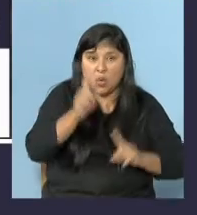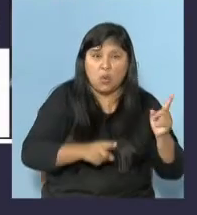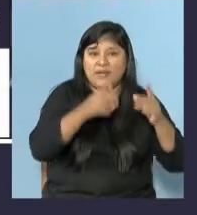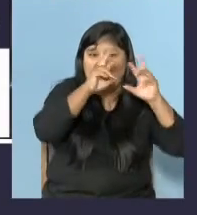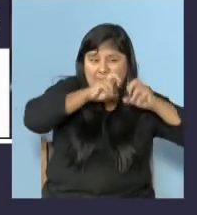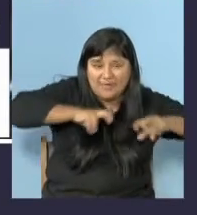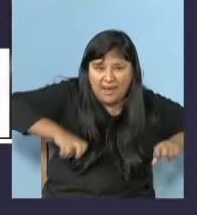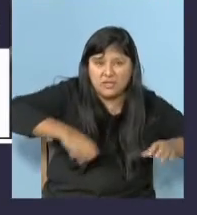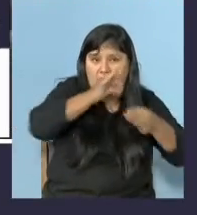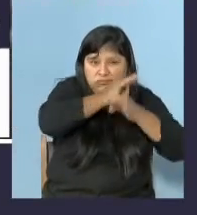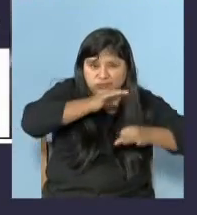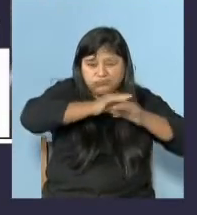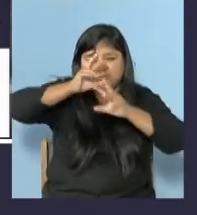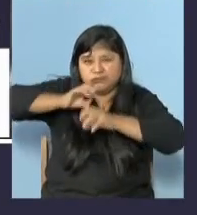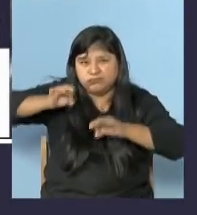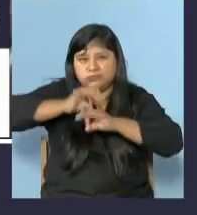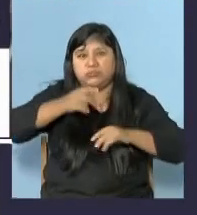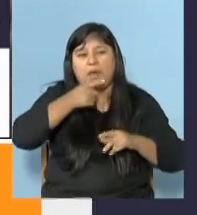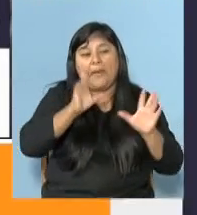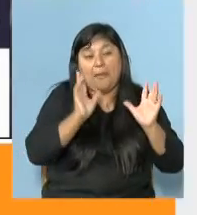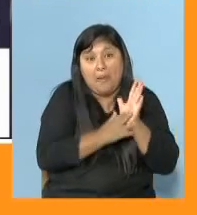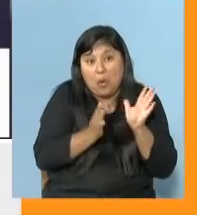pero todavía no se puede. No hay pruebas